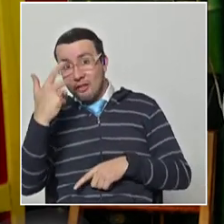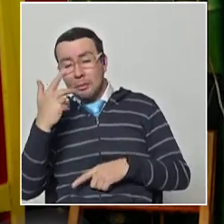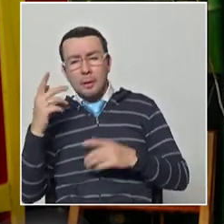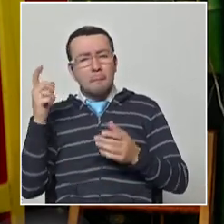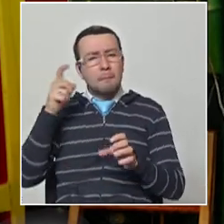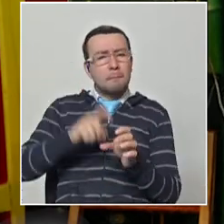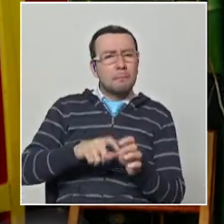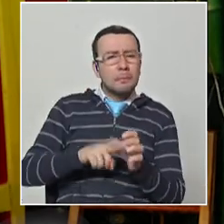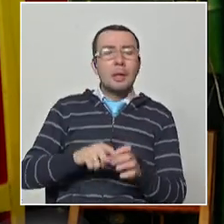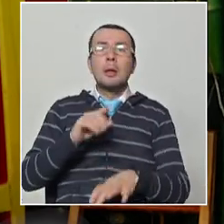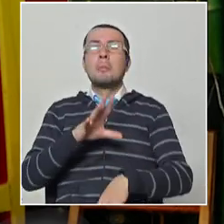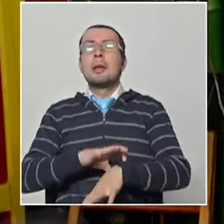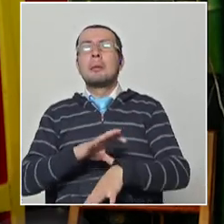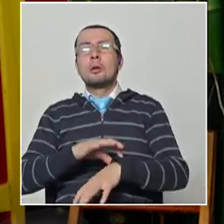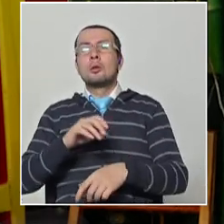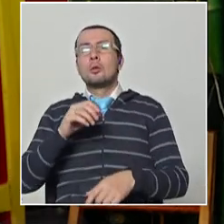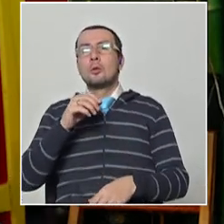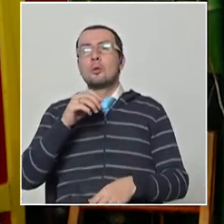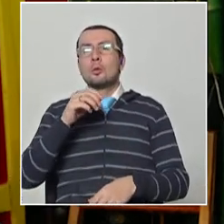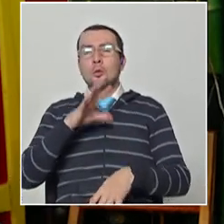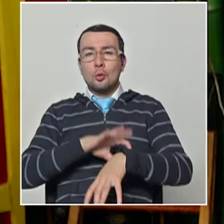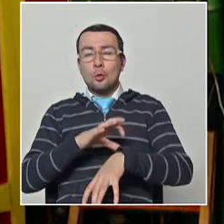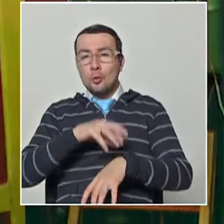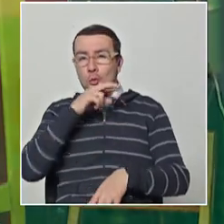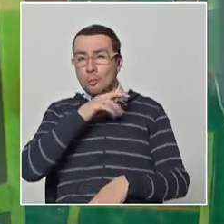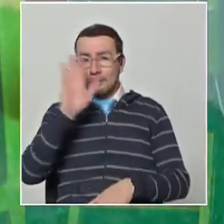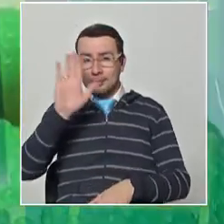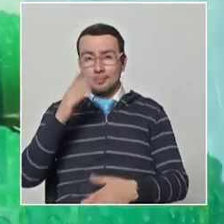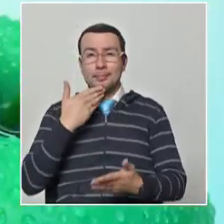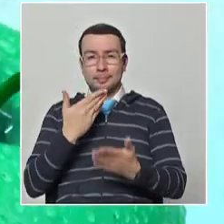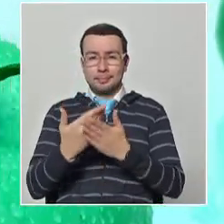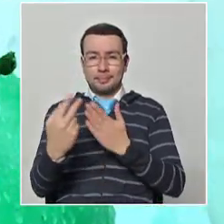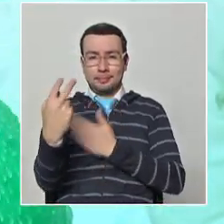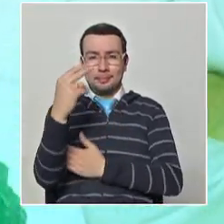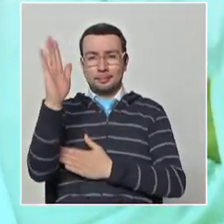medicamentos doctor rojas muchas gracias por estar con nosotros